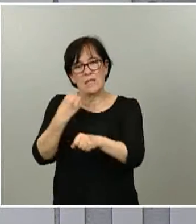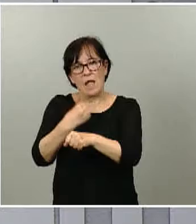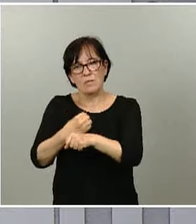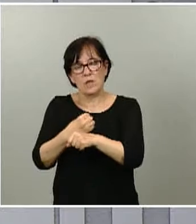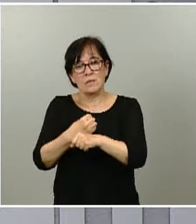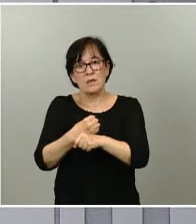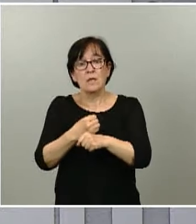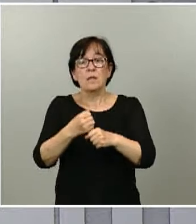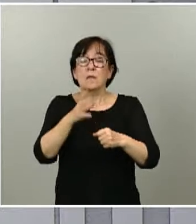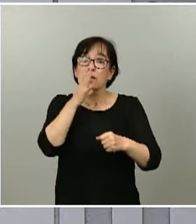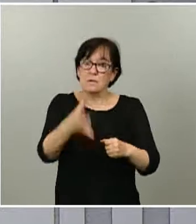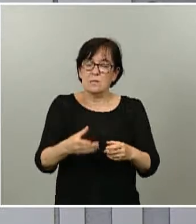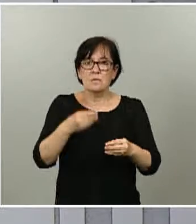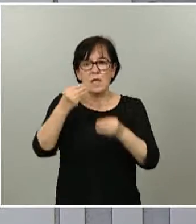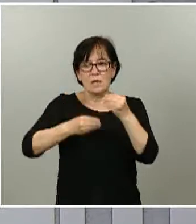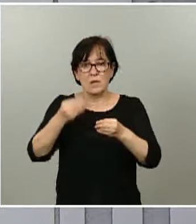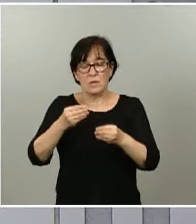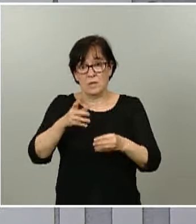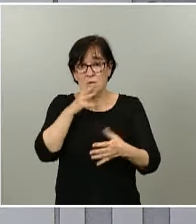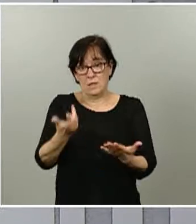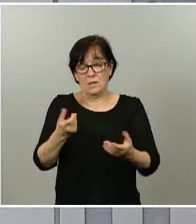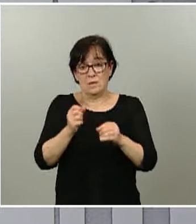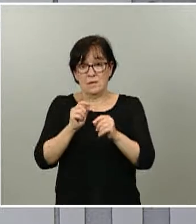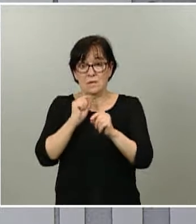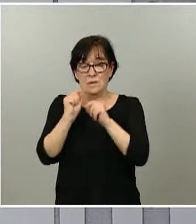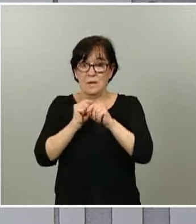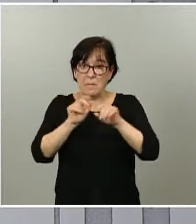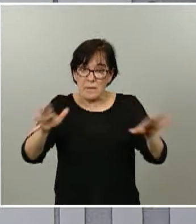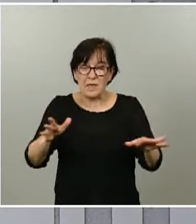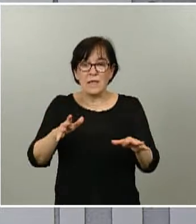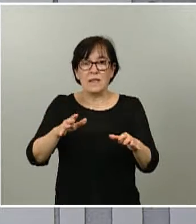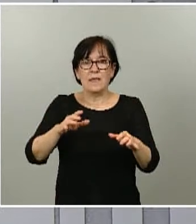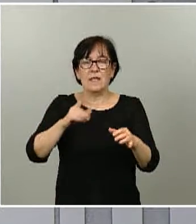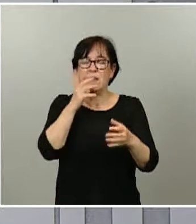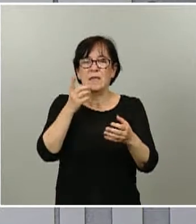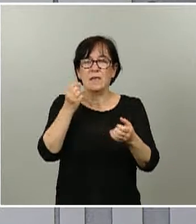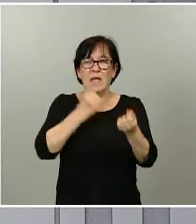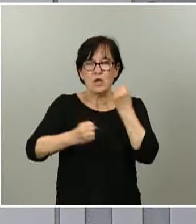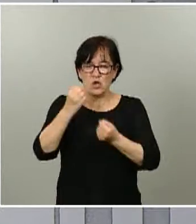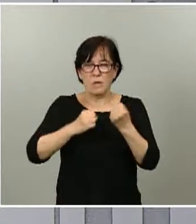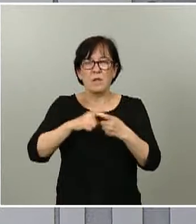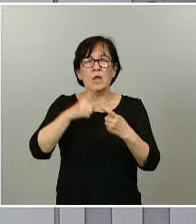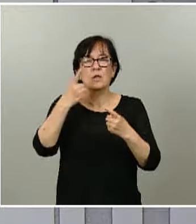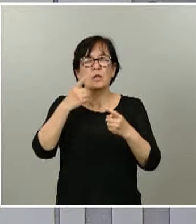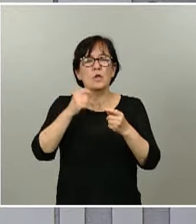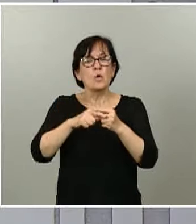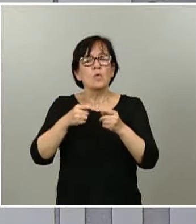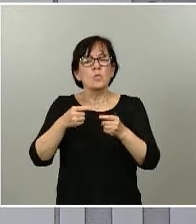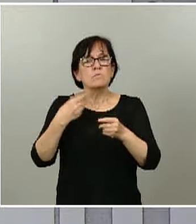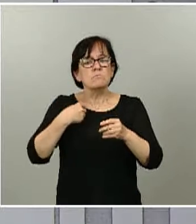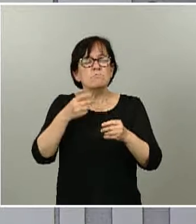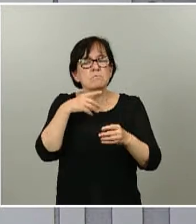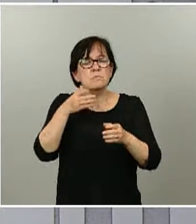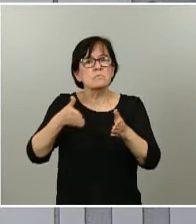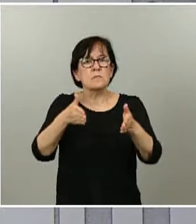afortunadamente ha tenido en esta pandemia sanitaria, en esta crisis económica, yo diría que unos raíles que le están permitiendo dar